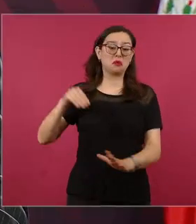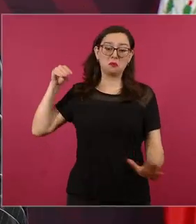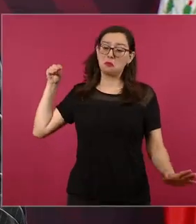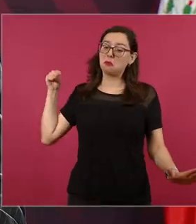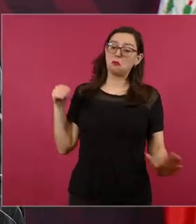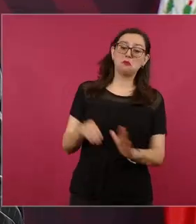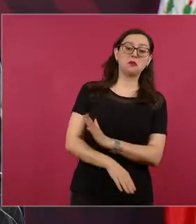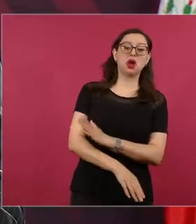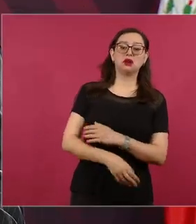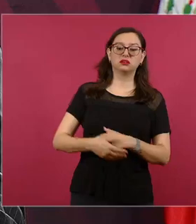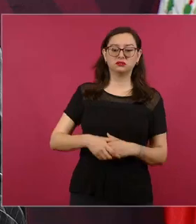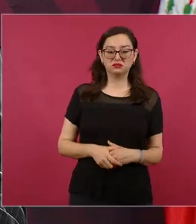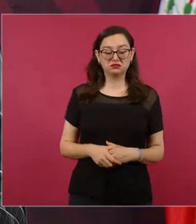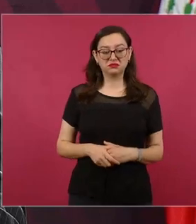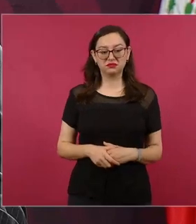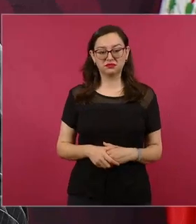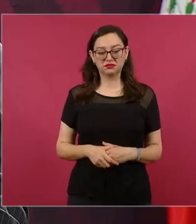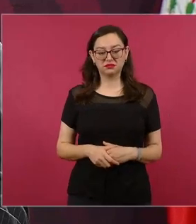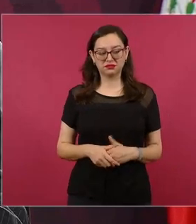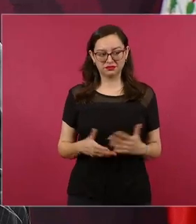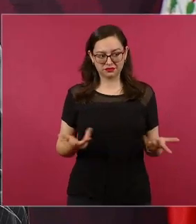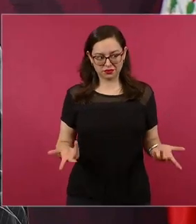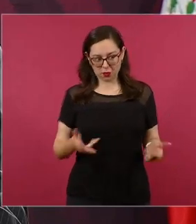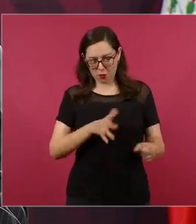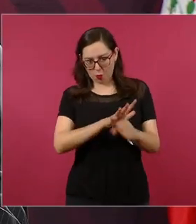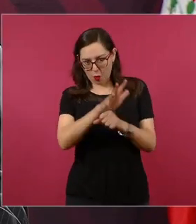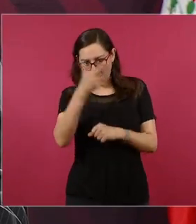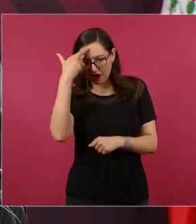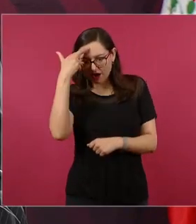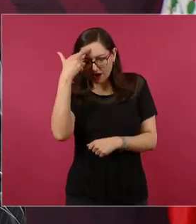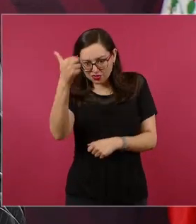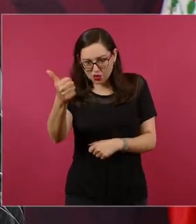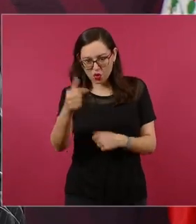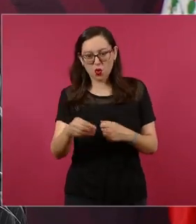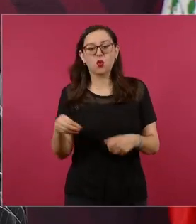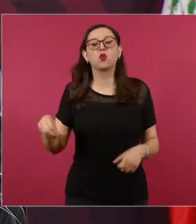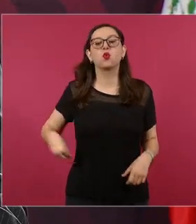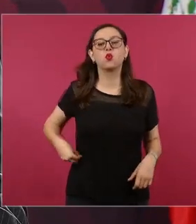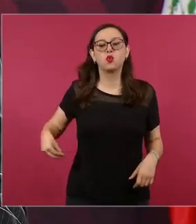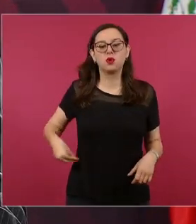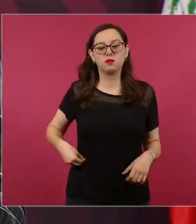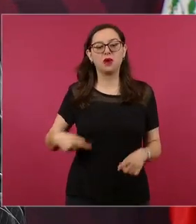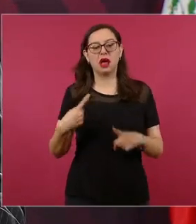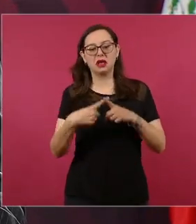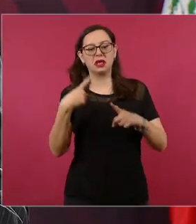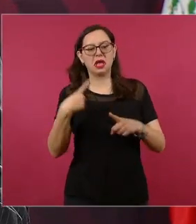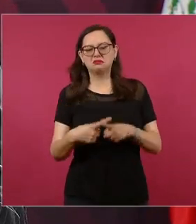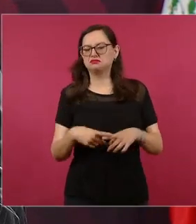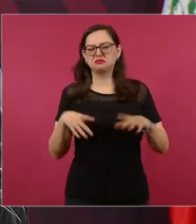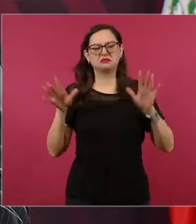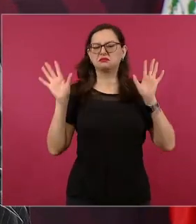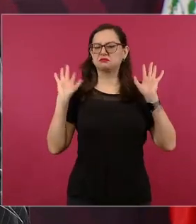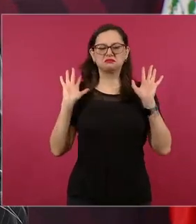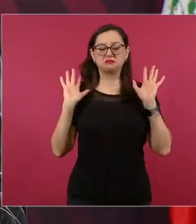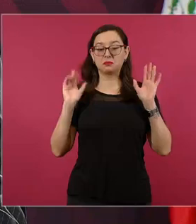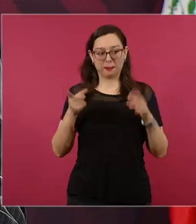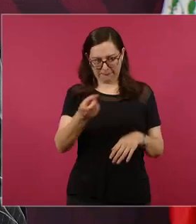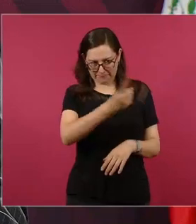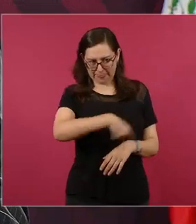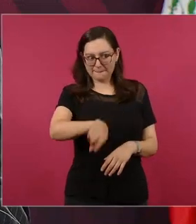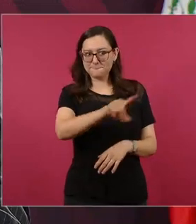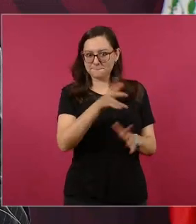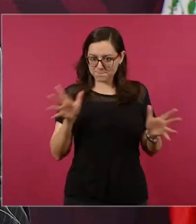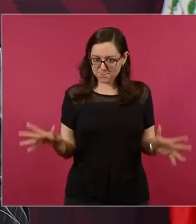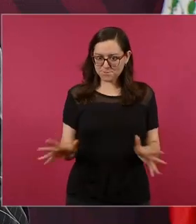¿no?, sin analizar las causas, sino quién llevó a la decadencia al país y qué papel jugaron